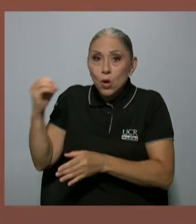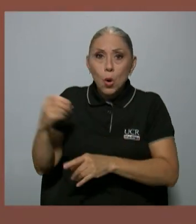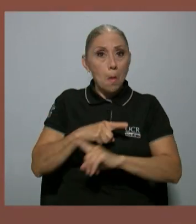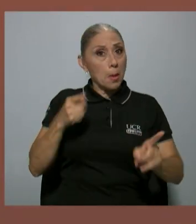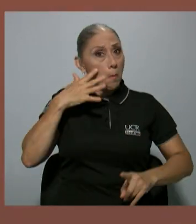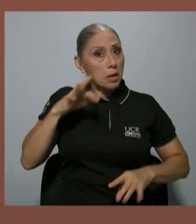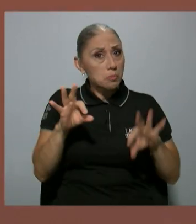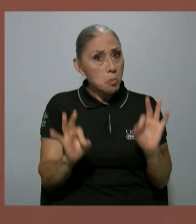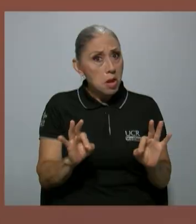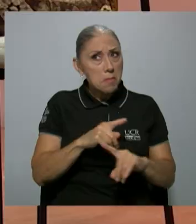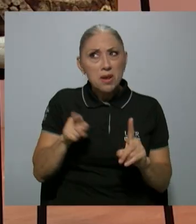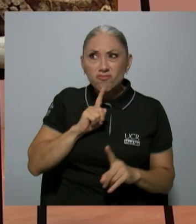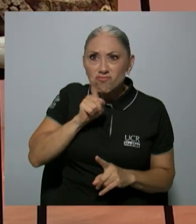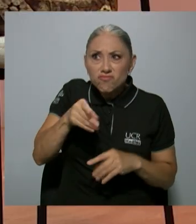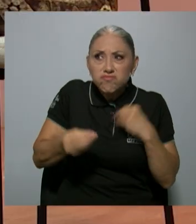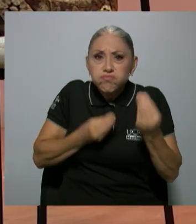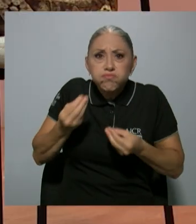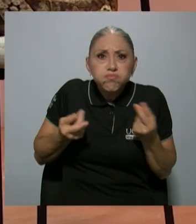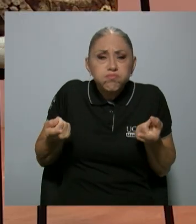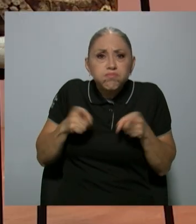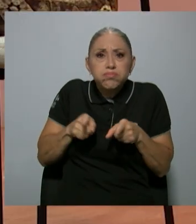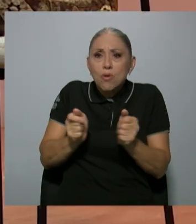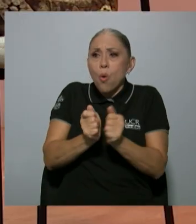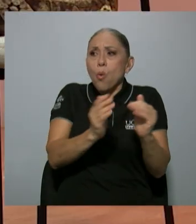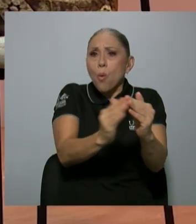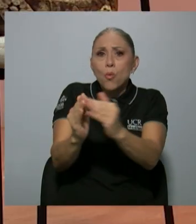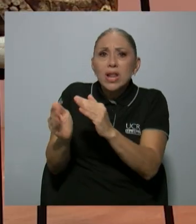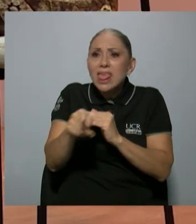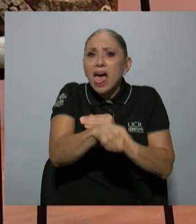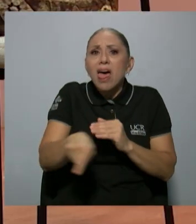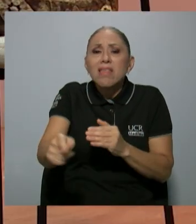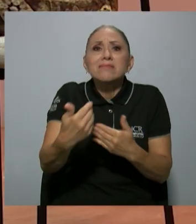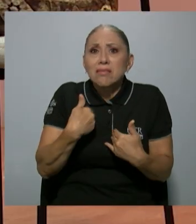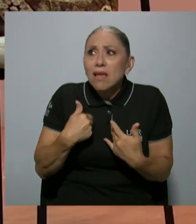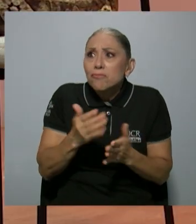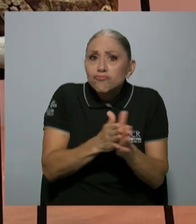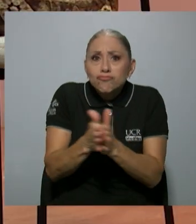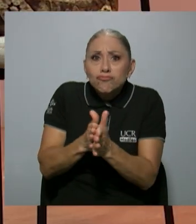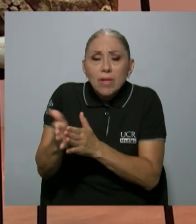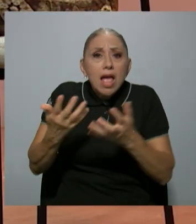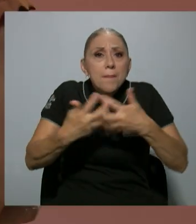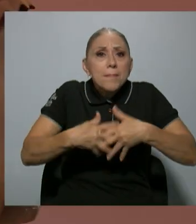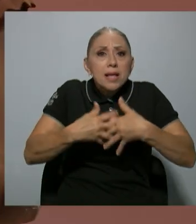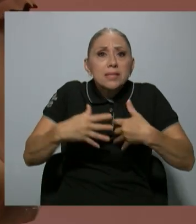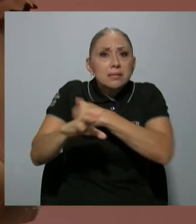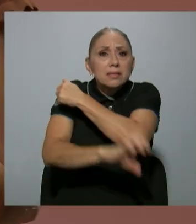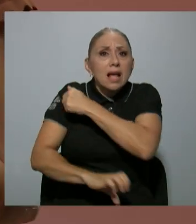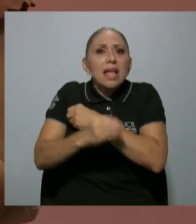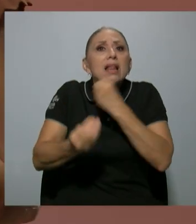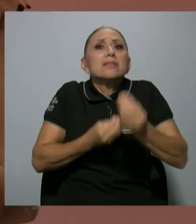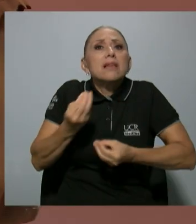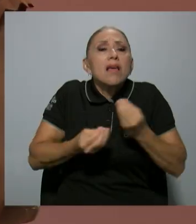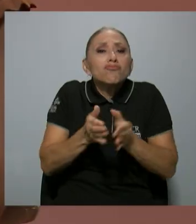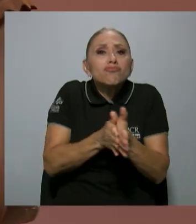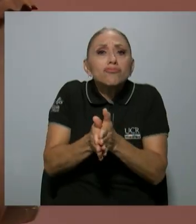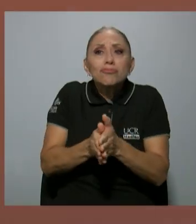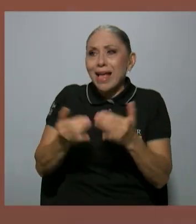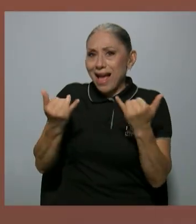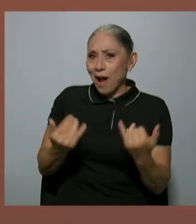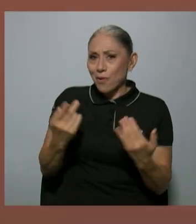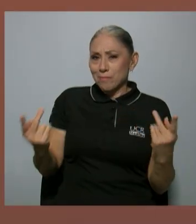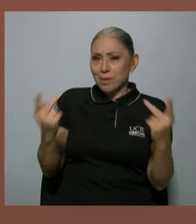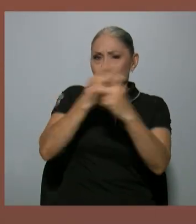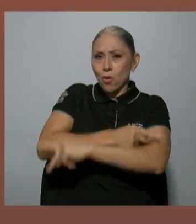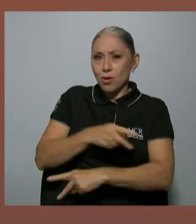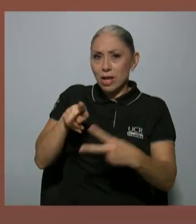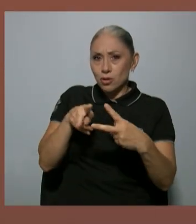la práctica qué le queda verdaderamente a las comunidades? ¿Y qué le quedan a las empresas extranjeras que extraen ese oro? Pues hoy tenemos lo peor de los dos mundos. Sin